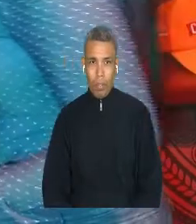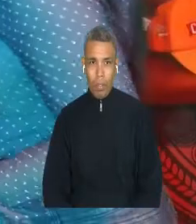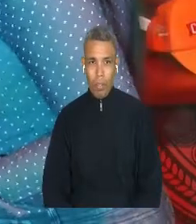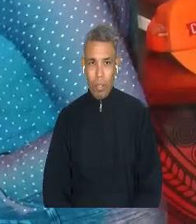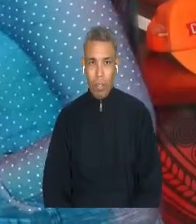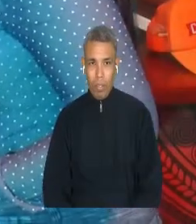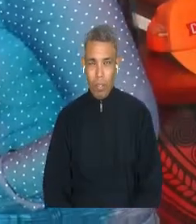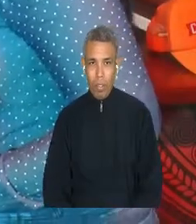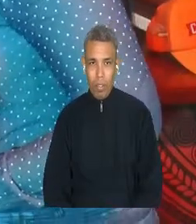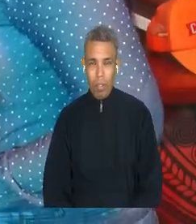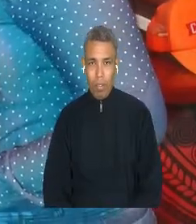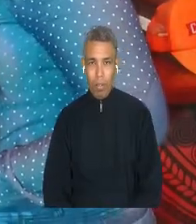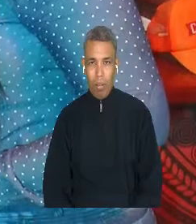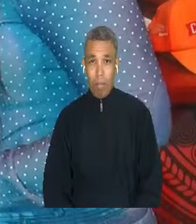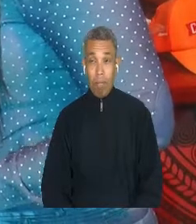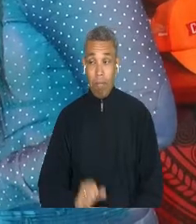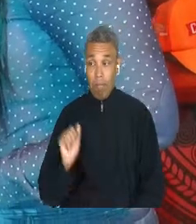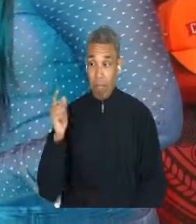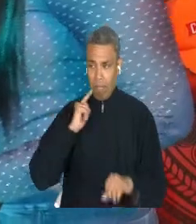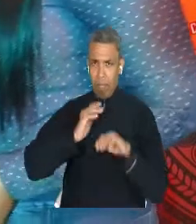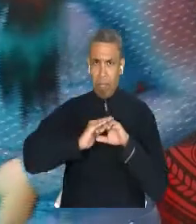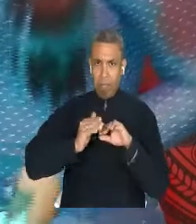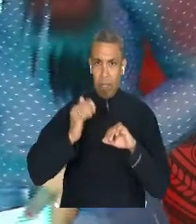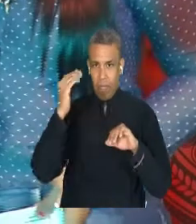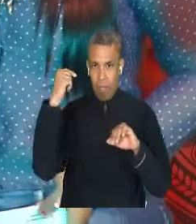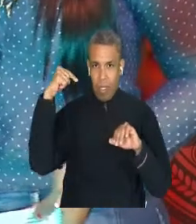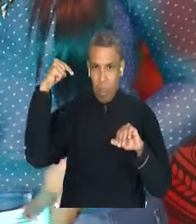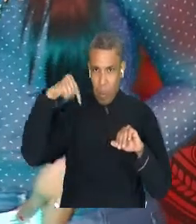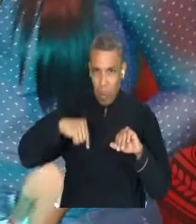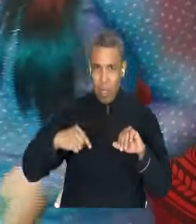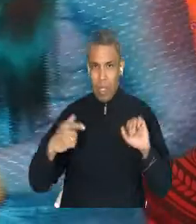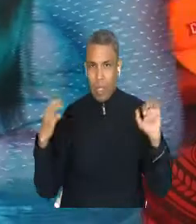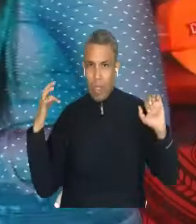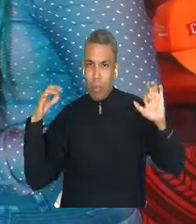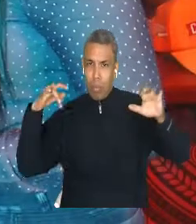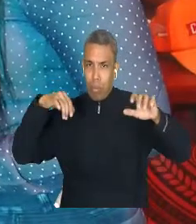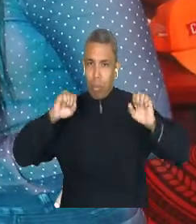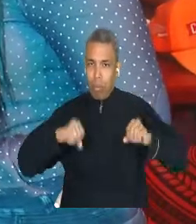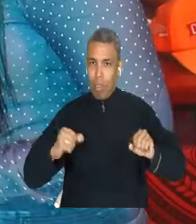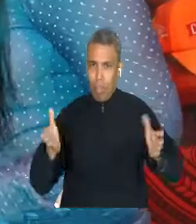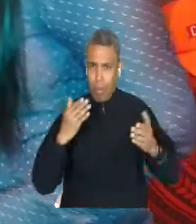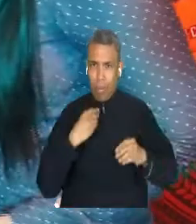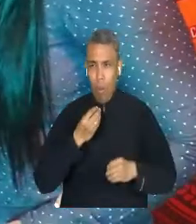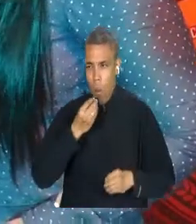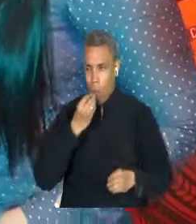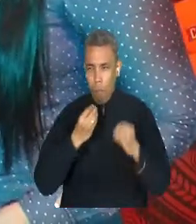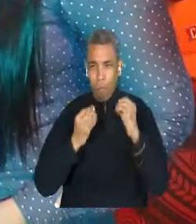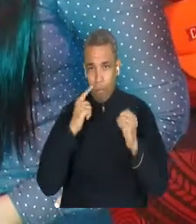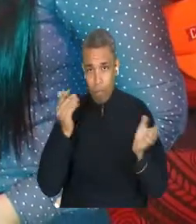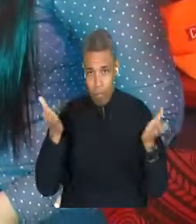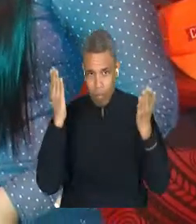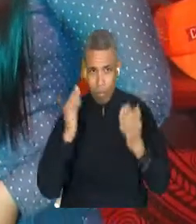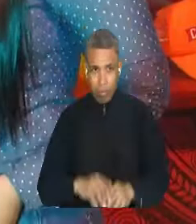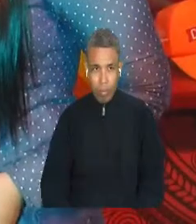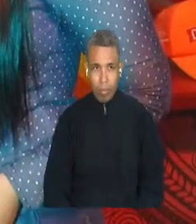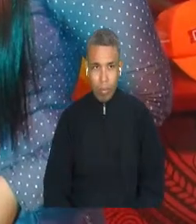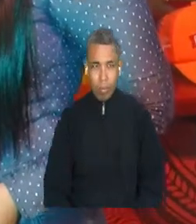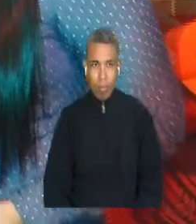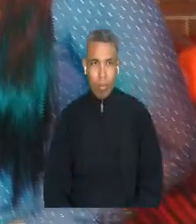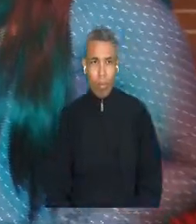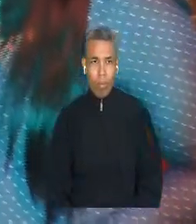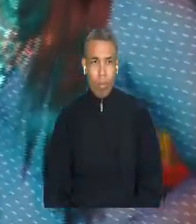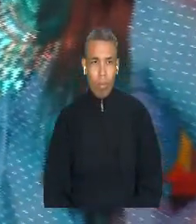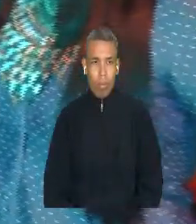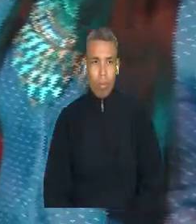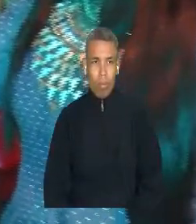esto. Hagámosle la invitación precisamente a todos nuestros televidentes para que vengan y degusten toda esta carta. Bueno, hacemos la invitación a todos